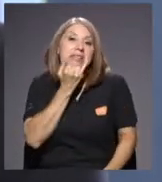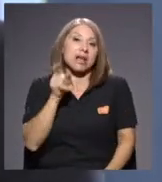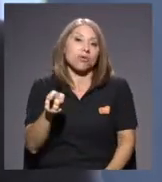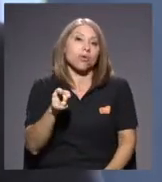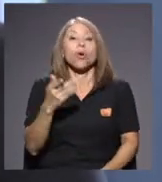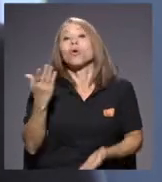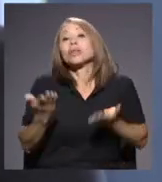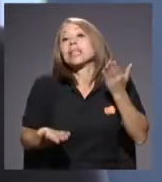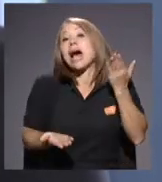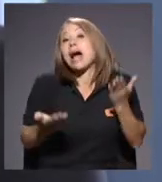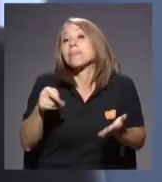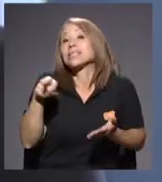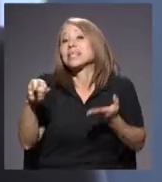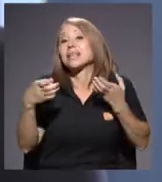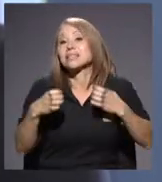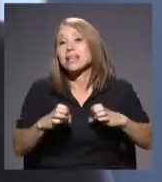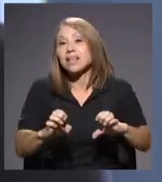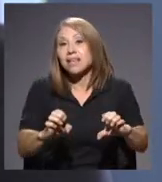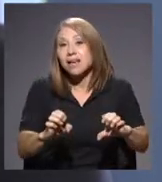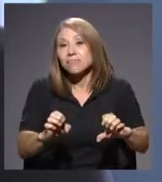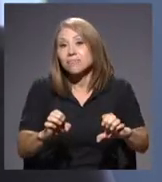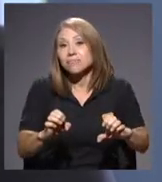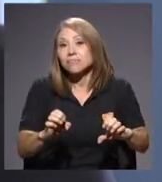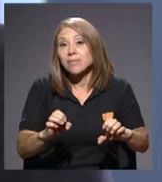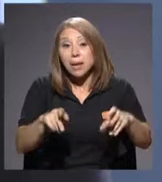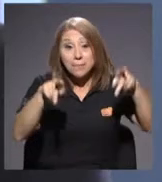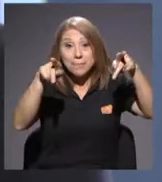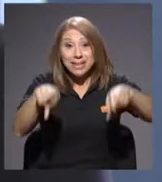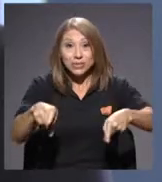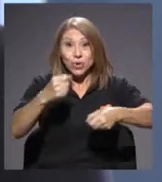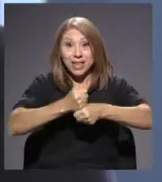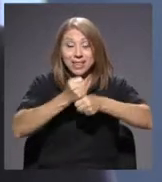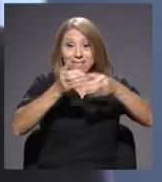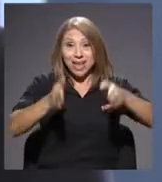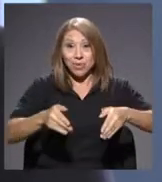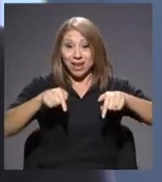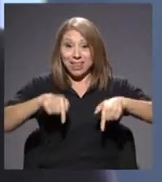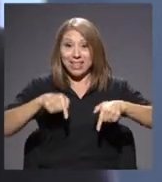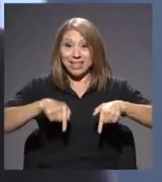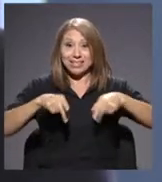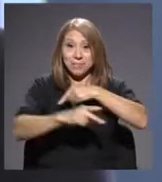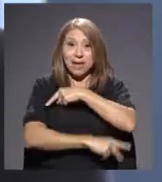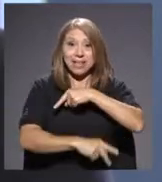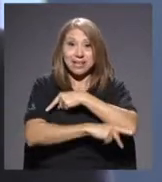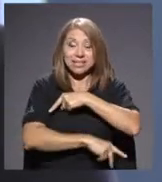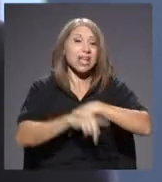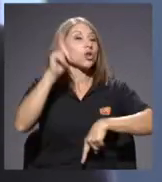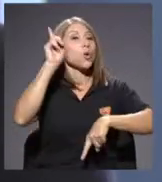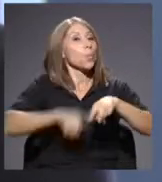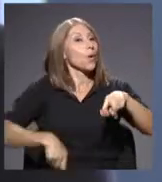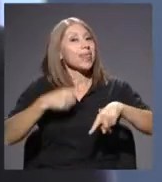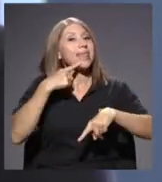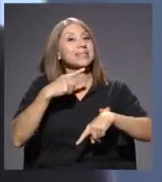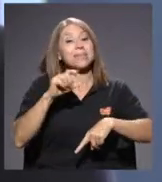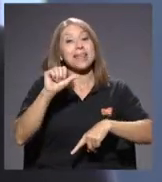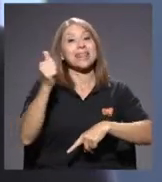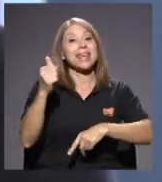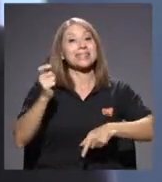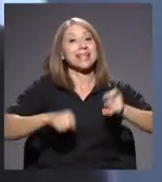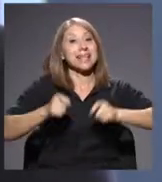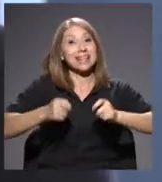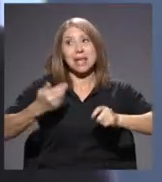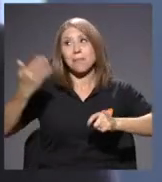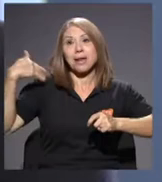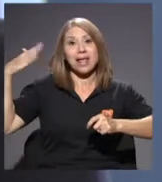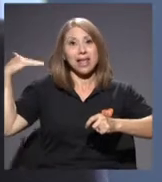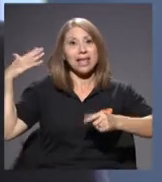porque ningún sindicalista de este país puede decirme que el día de que inician la huelga, el 10 de septiembre, no tenían claro que el